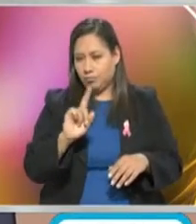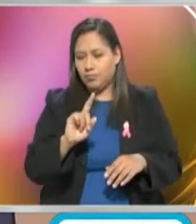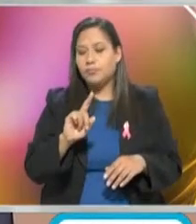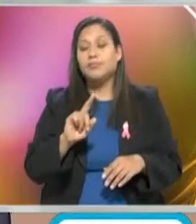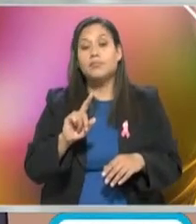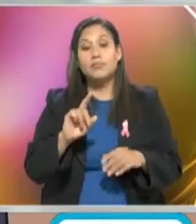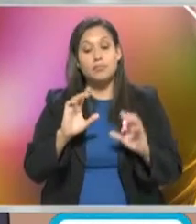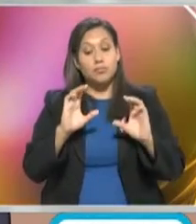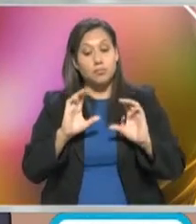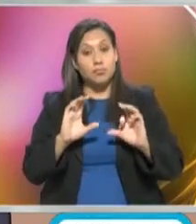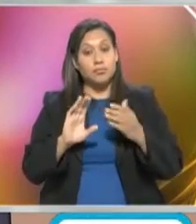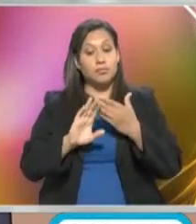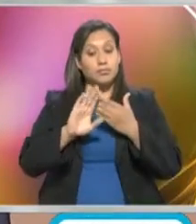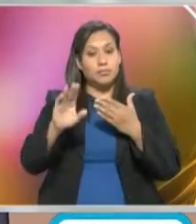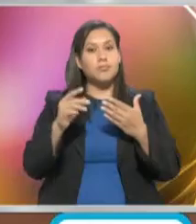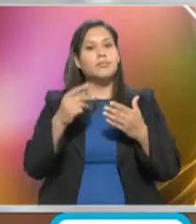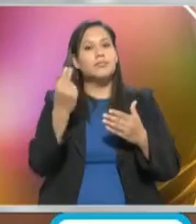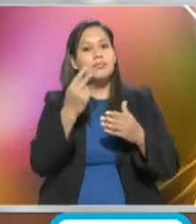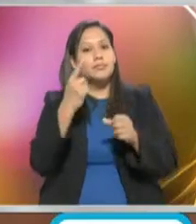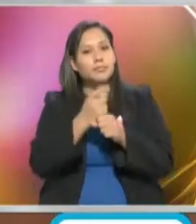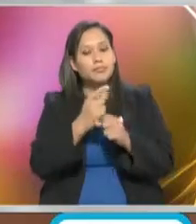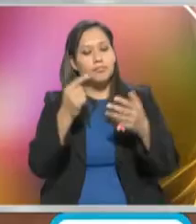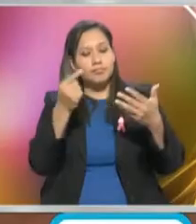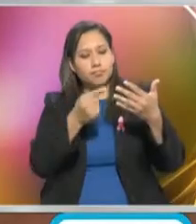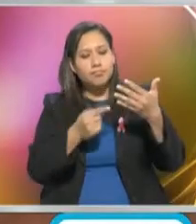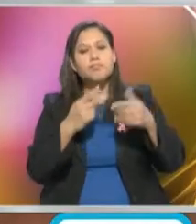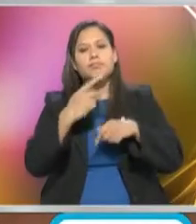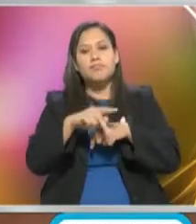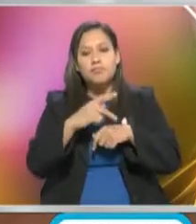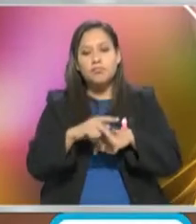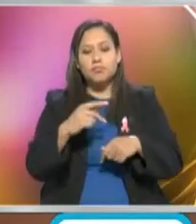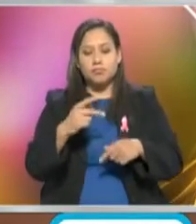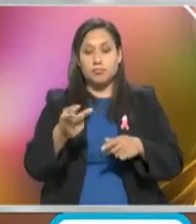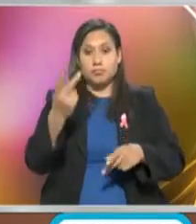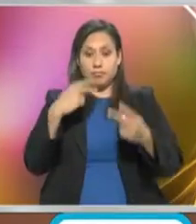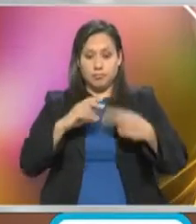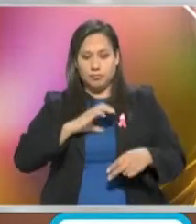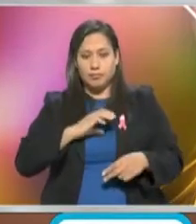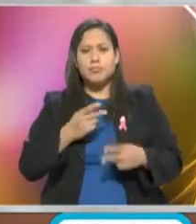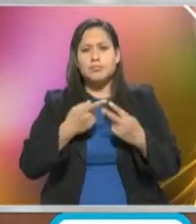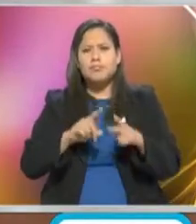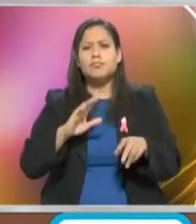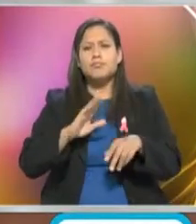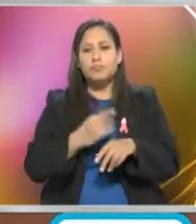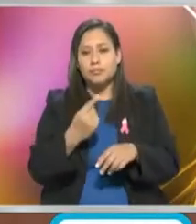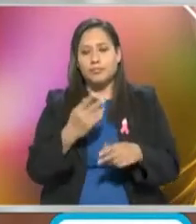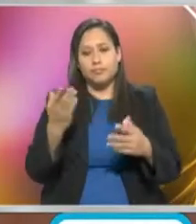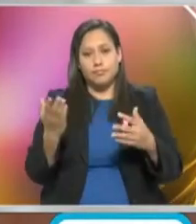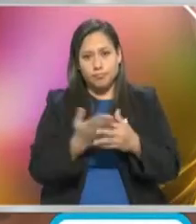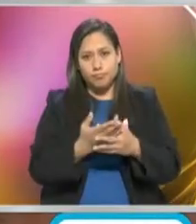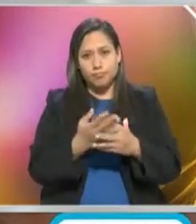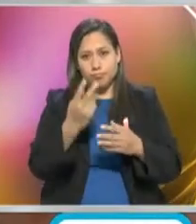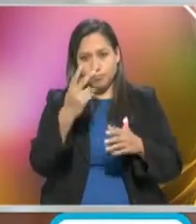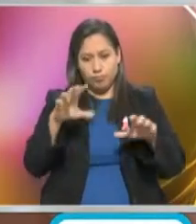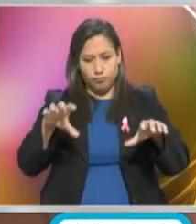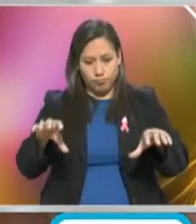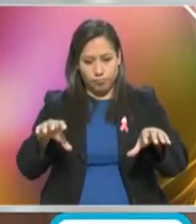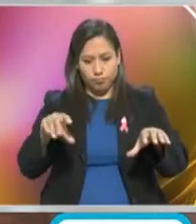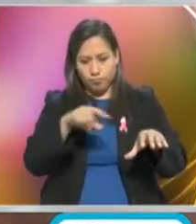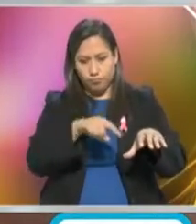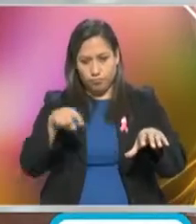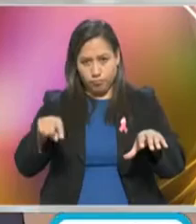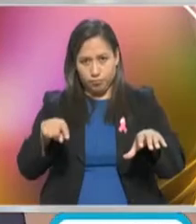que hablar de factores de riesgo. Los factores de riesgo en cáncer de mama los podemos dividir en dos grupos que son muy